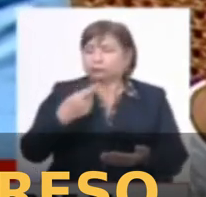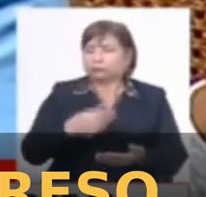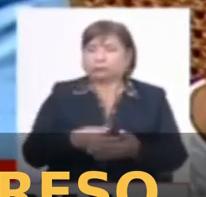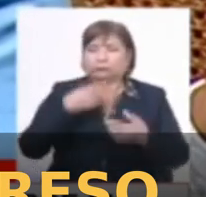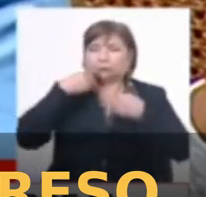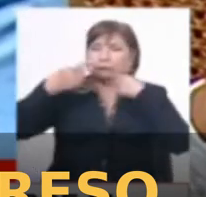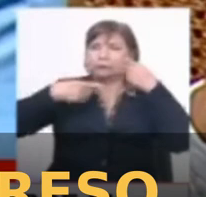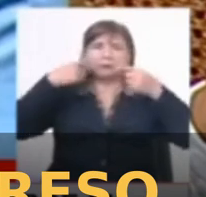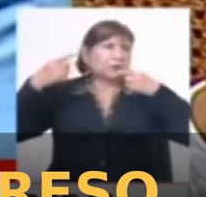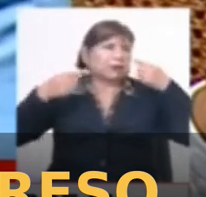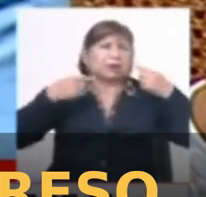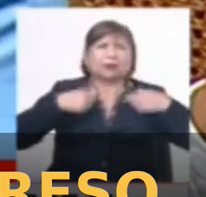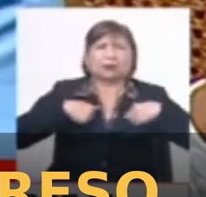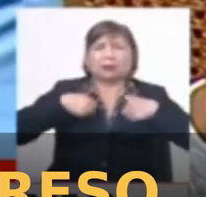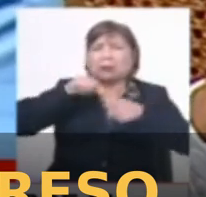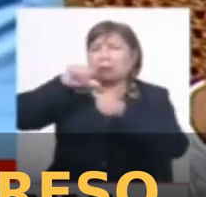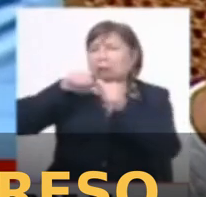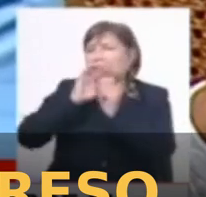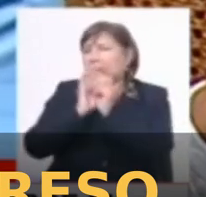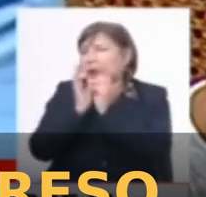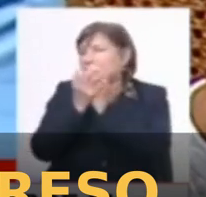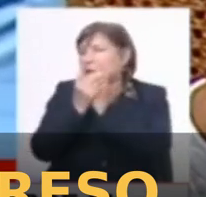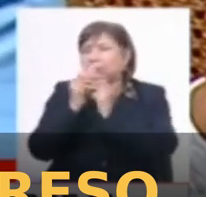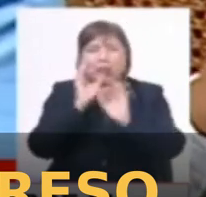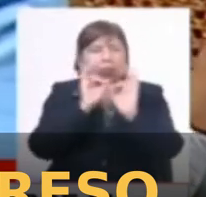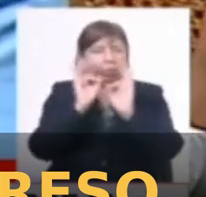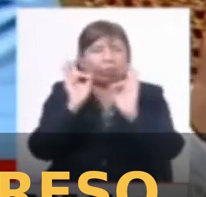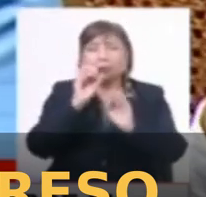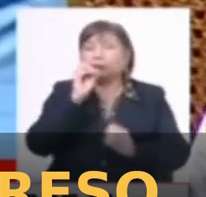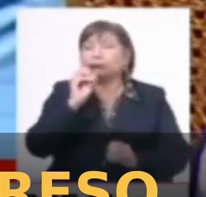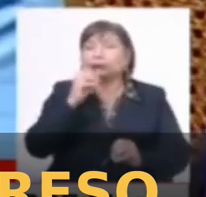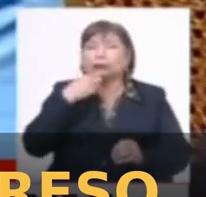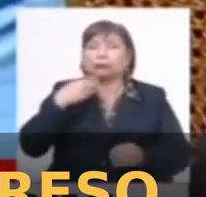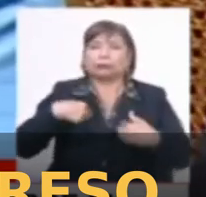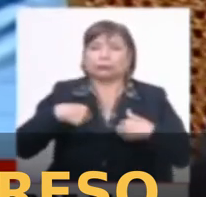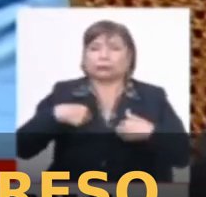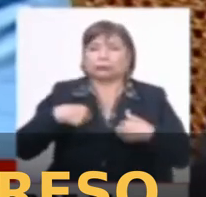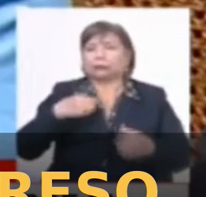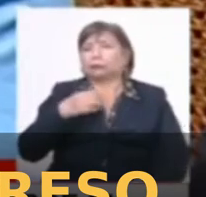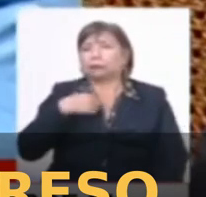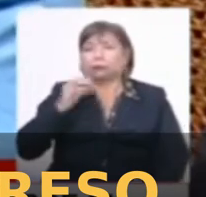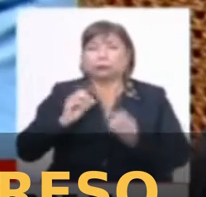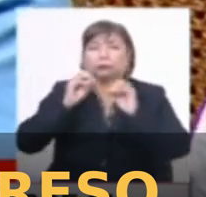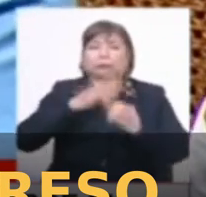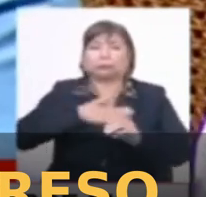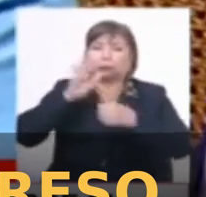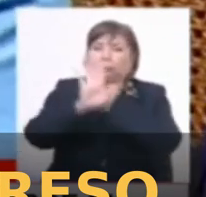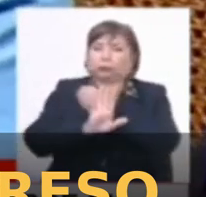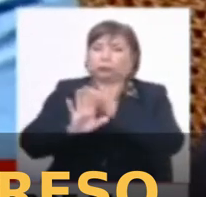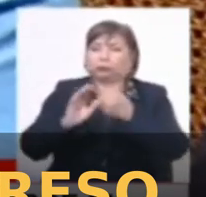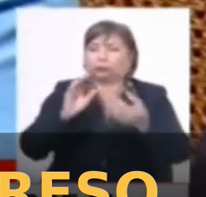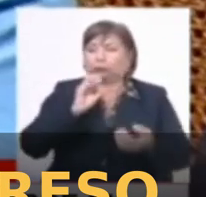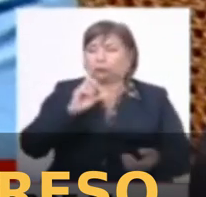venido especulando, que quiero encubrir. Desde el minuto cero no he encubierto, más bien he puesto en salvaguarda lo